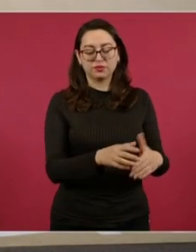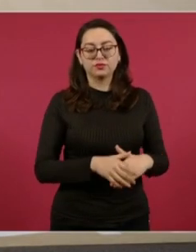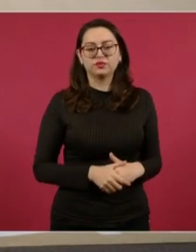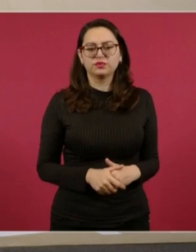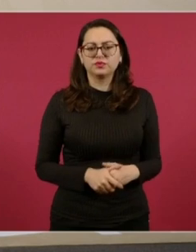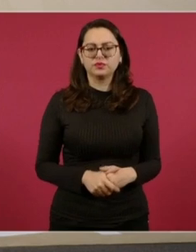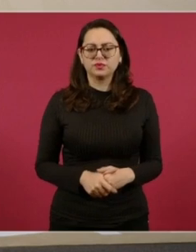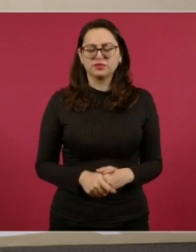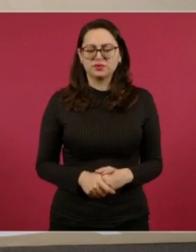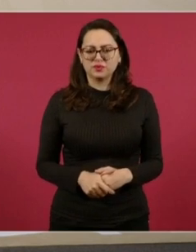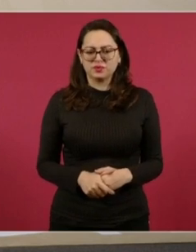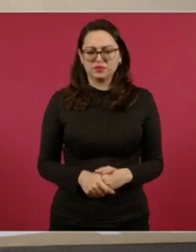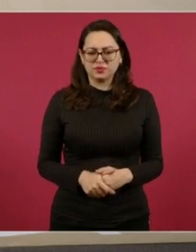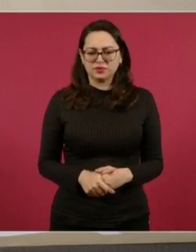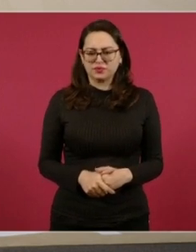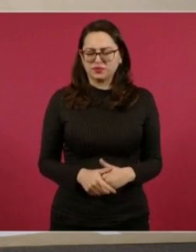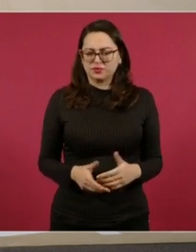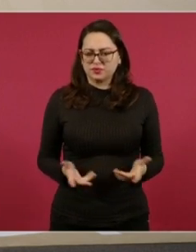Y yo